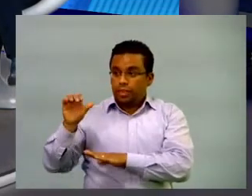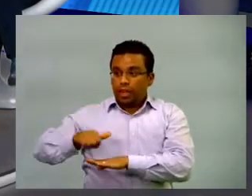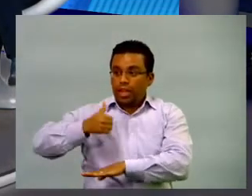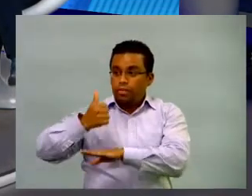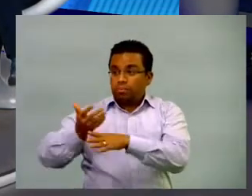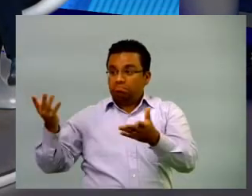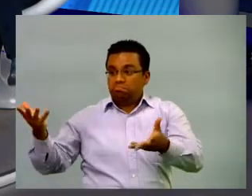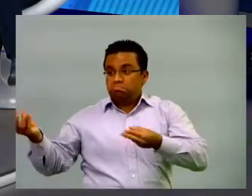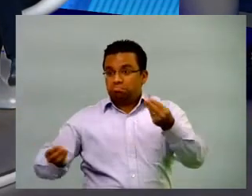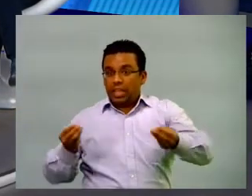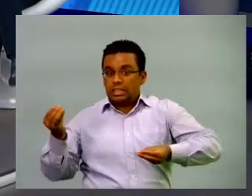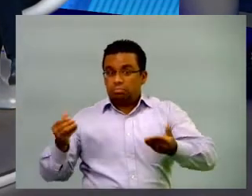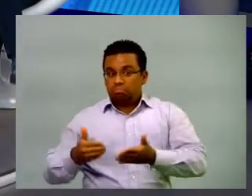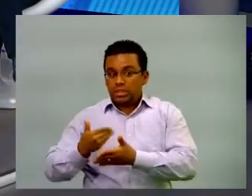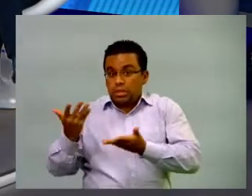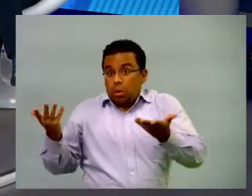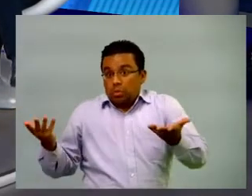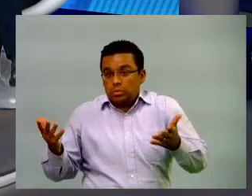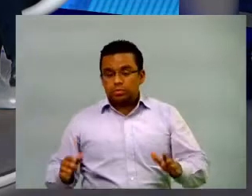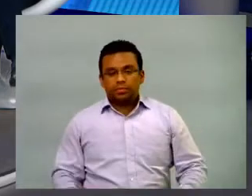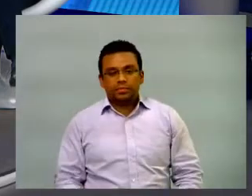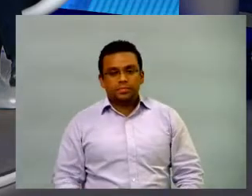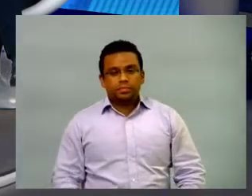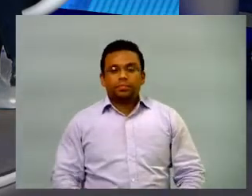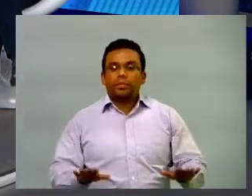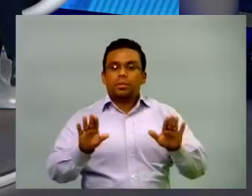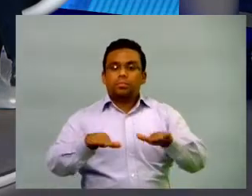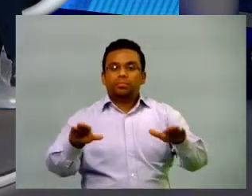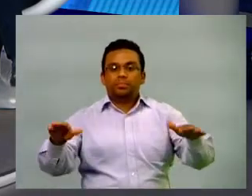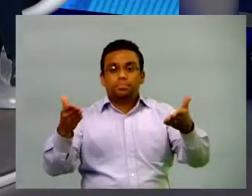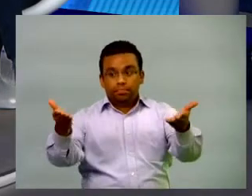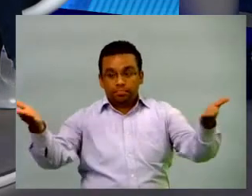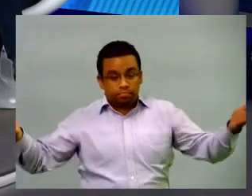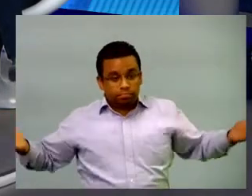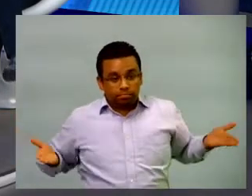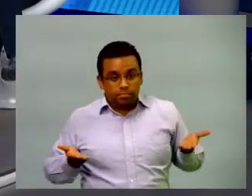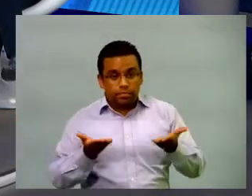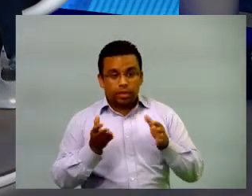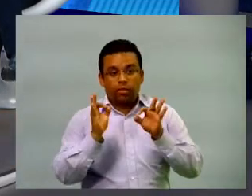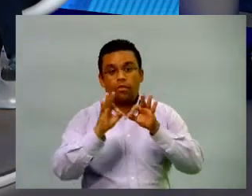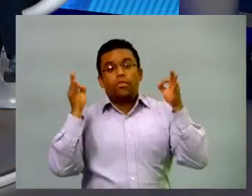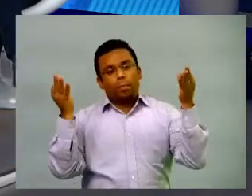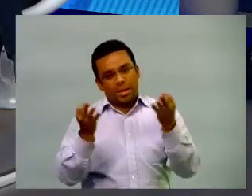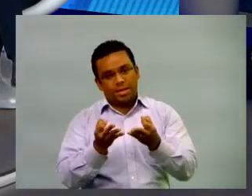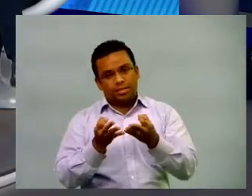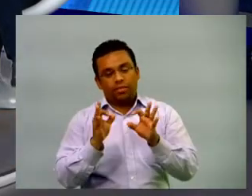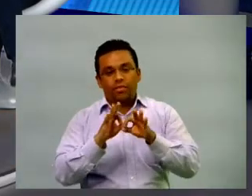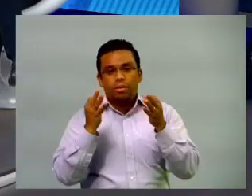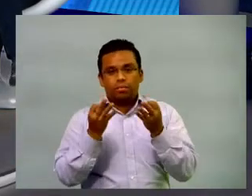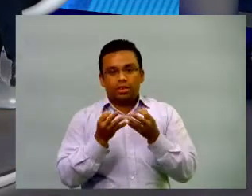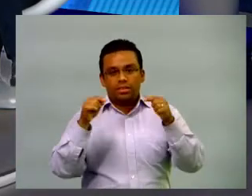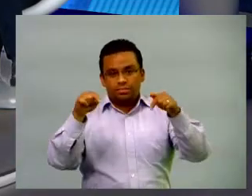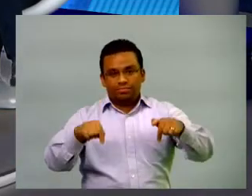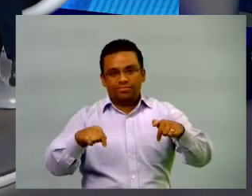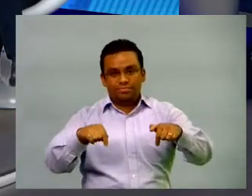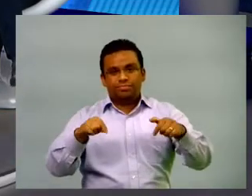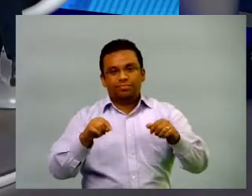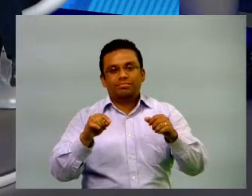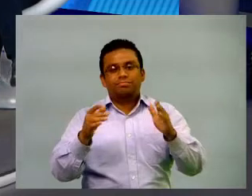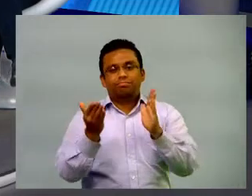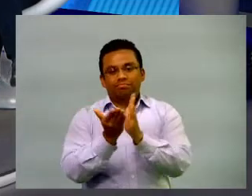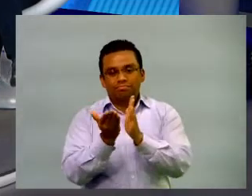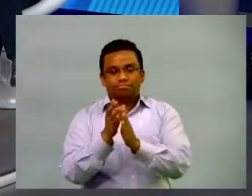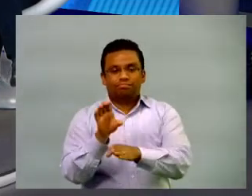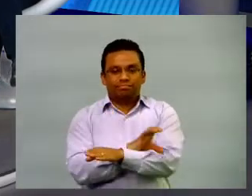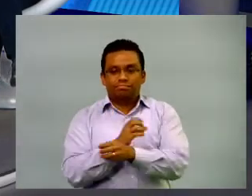¿cómo empezamos? Como vemos, profes, esto es una gran familia, la gran familia CPE. Por eso es Mafe, es